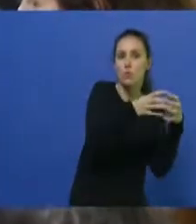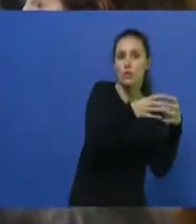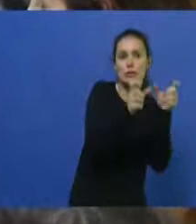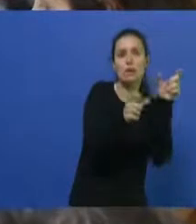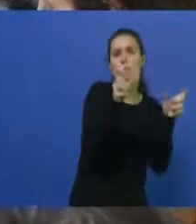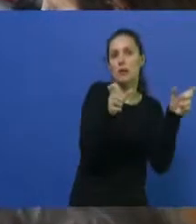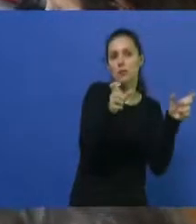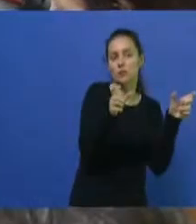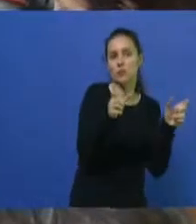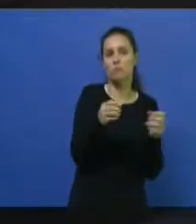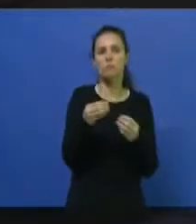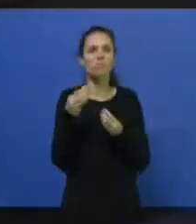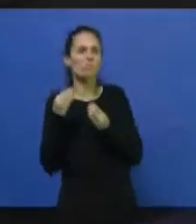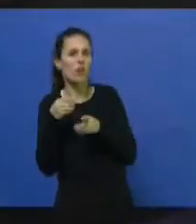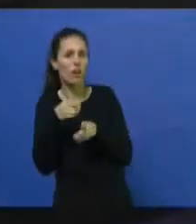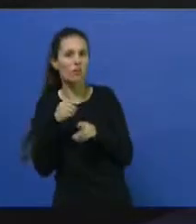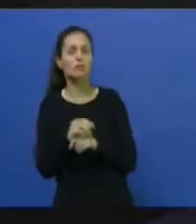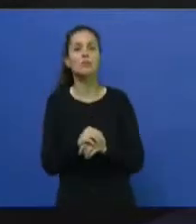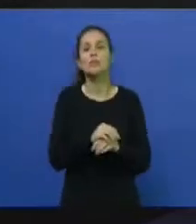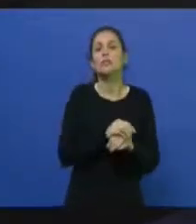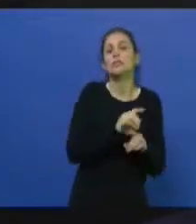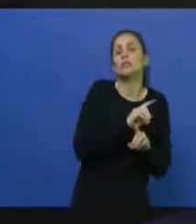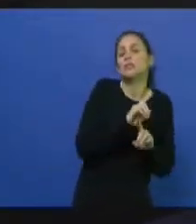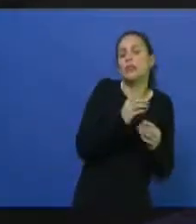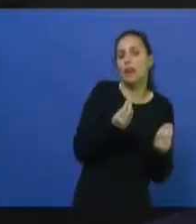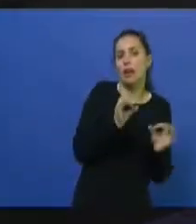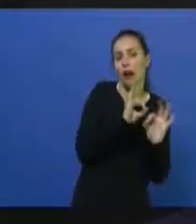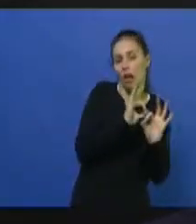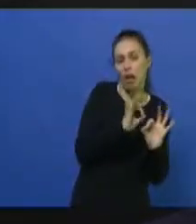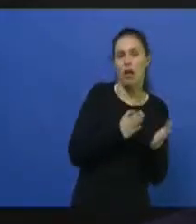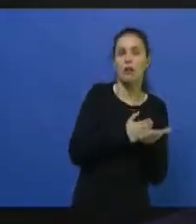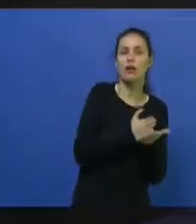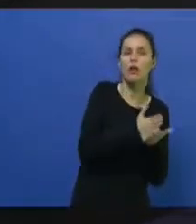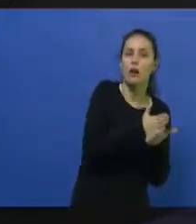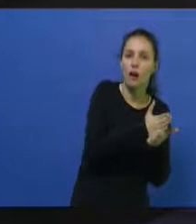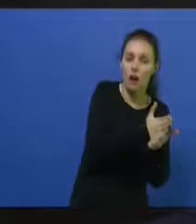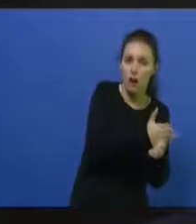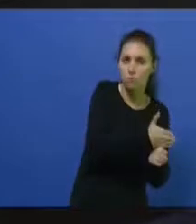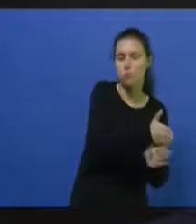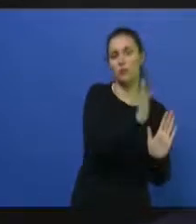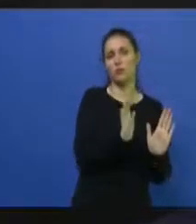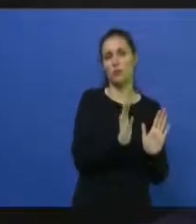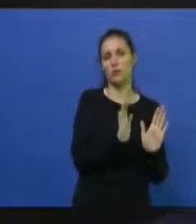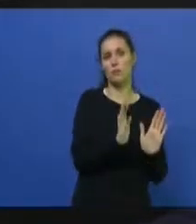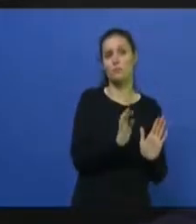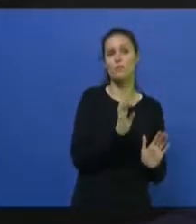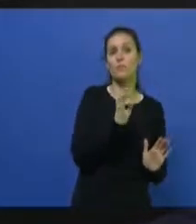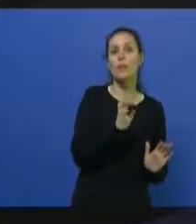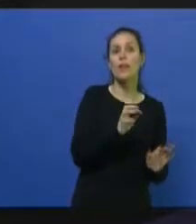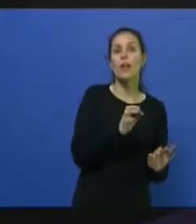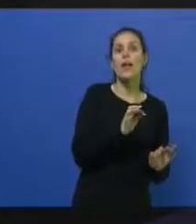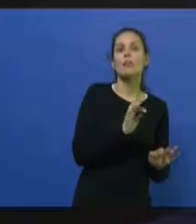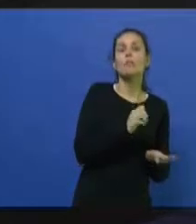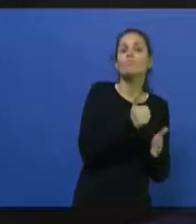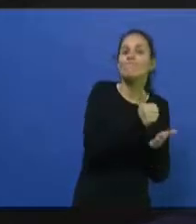eso? Va a avanzar, y más luego de la audiencia pública de ayer, va camino a avanzar a que se apruebe el contrato en